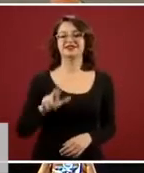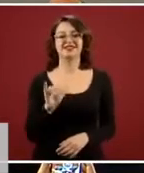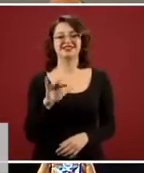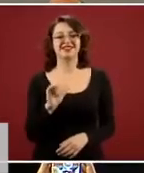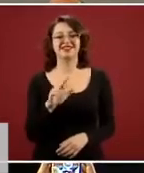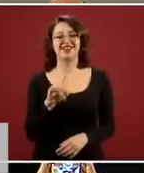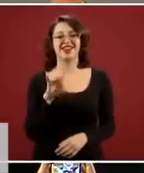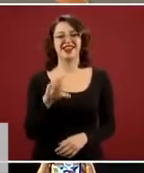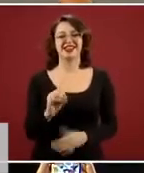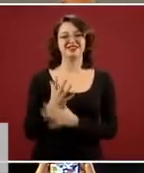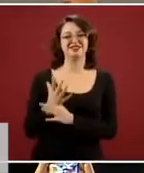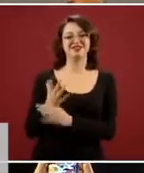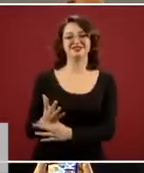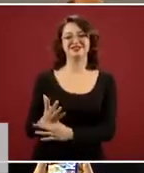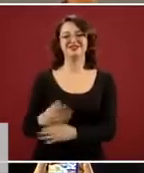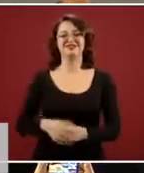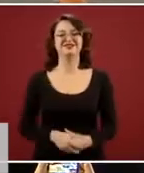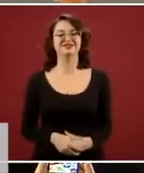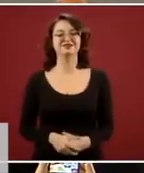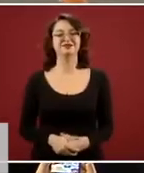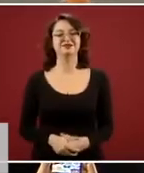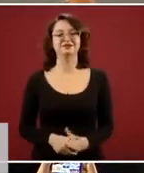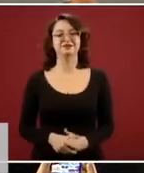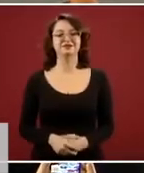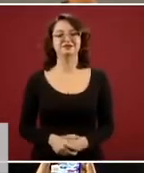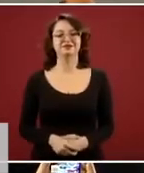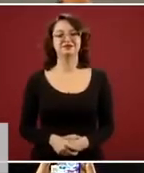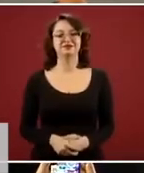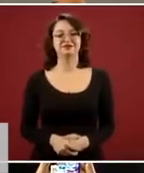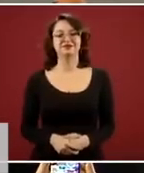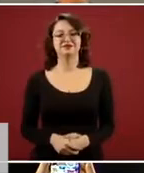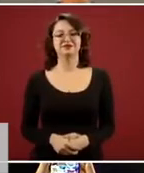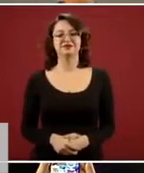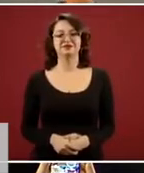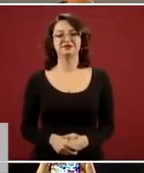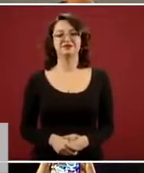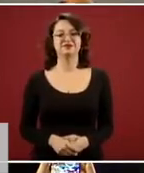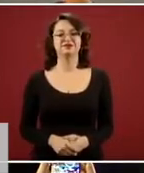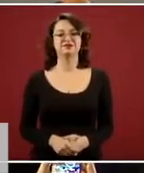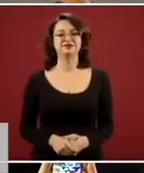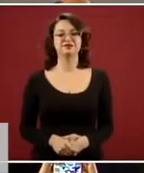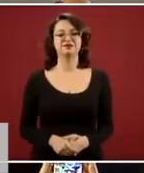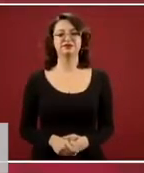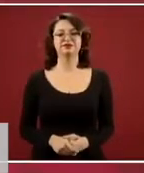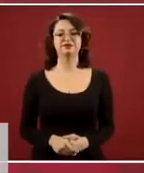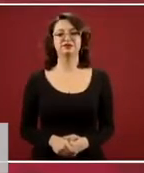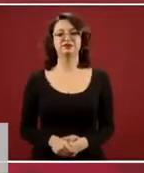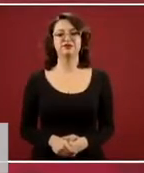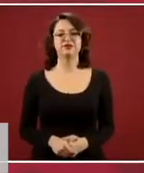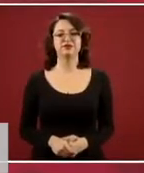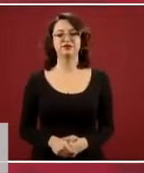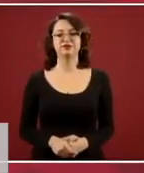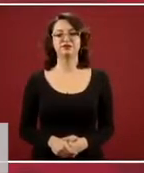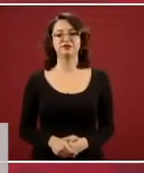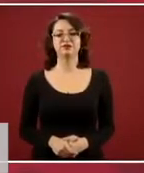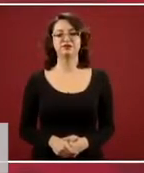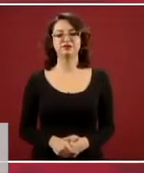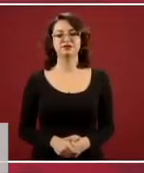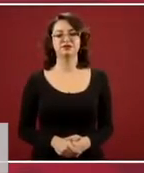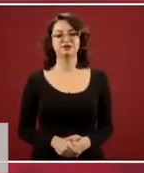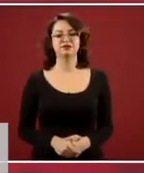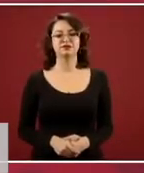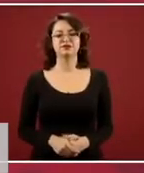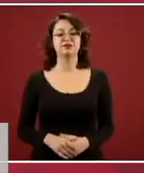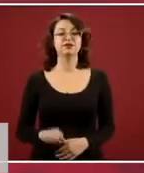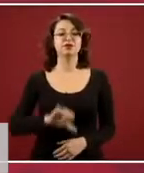de mejoramientos de espacios urbanos y de vivienda, programa que se aplica en ciudades fronterizas y en zonas turísticas, con la finalidad de disminuir